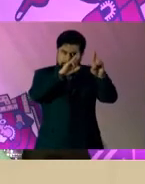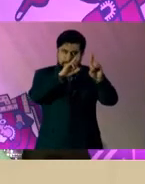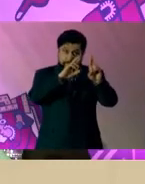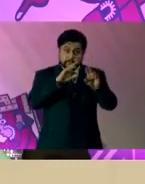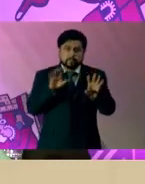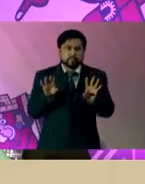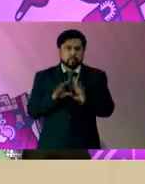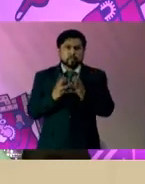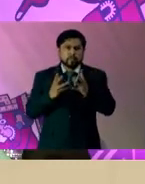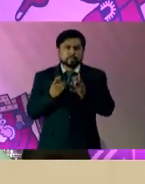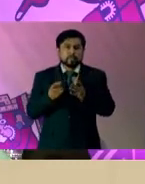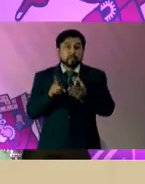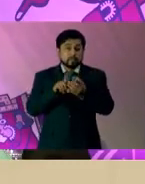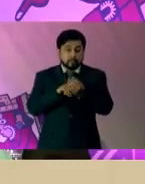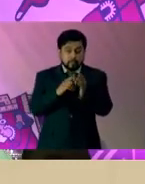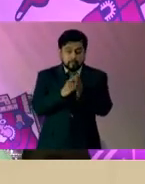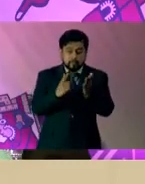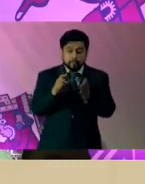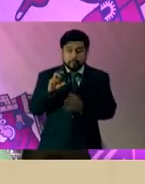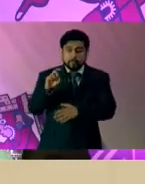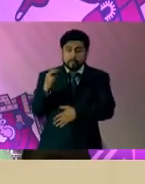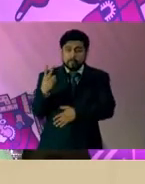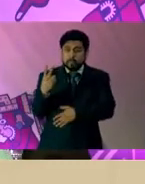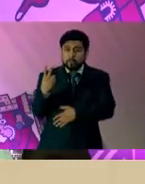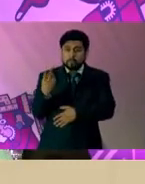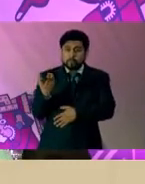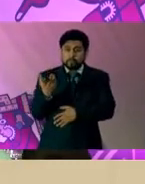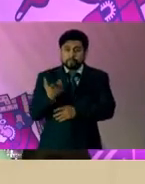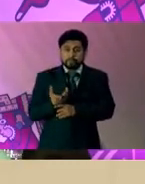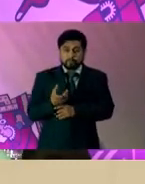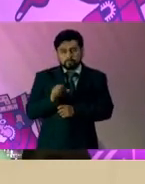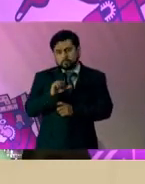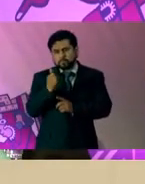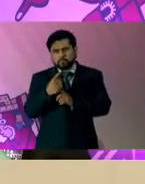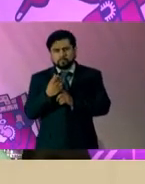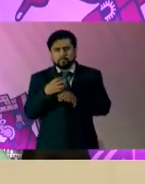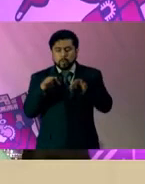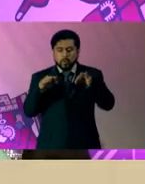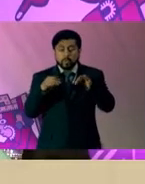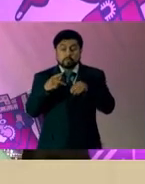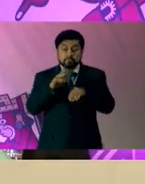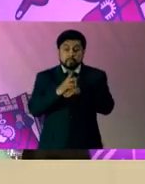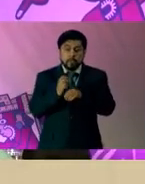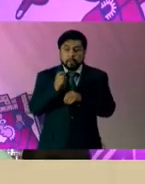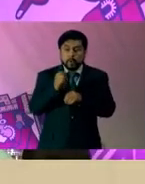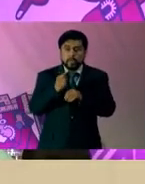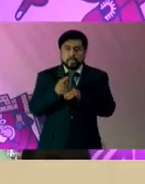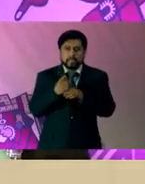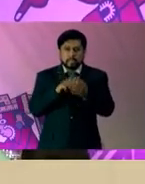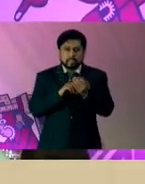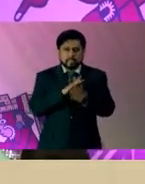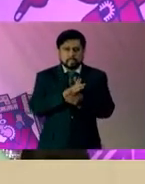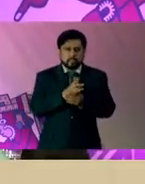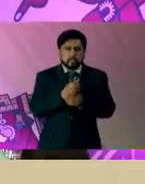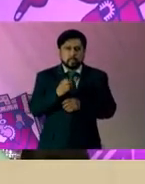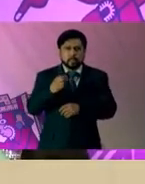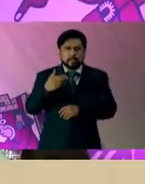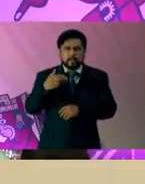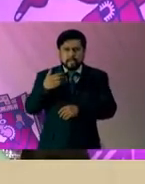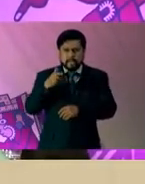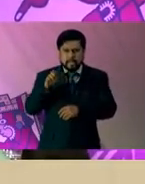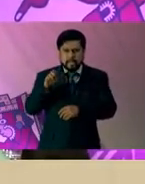páginas en menos porque algunas son de dibujos que también helguera este